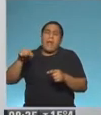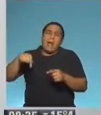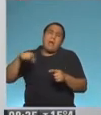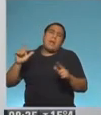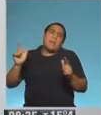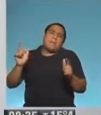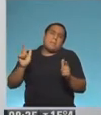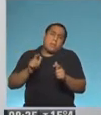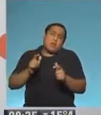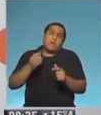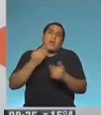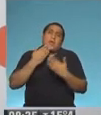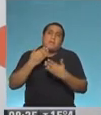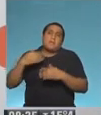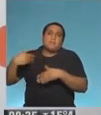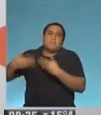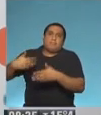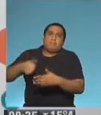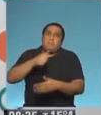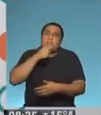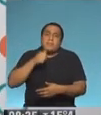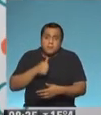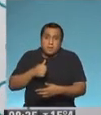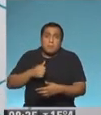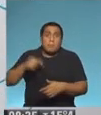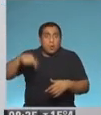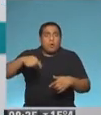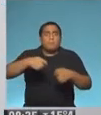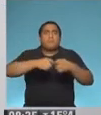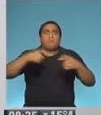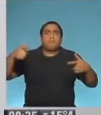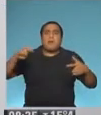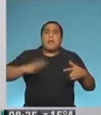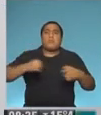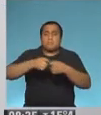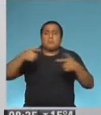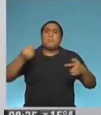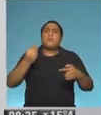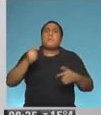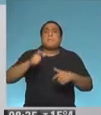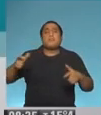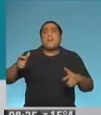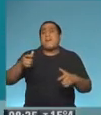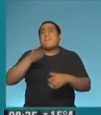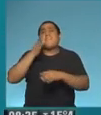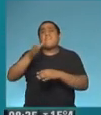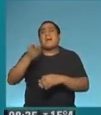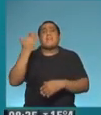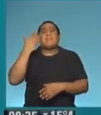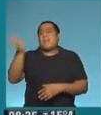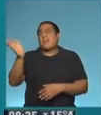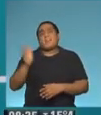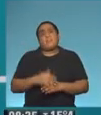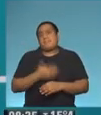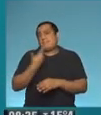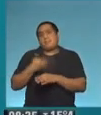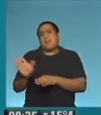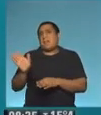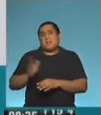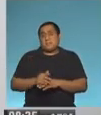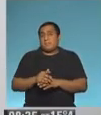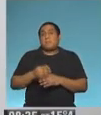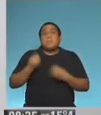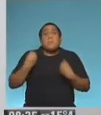avance de la medicina, tuvieron un salto este año porque la gente llega tarde. Y eso es lo que hay que evitar, porque el tiempo